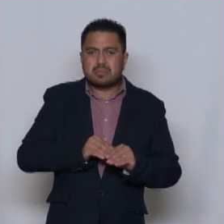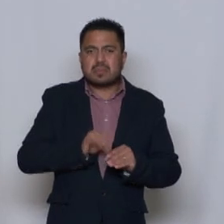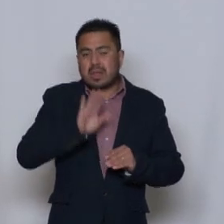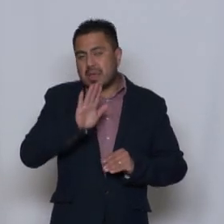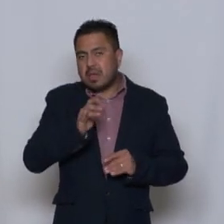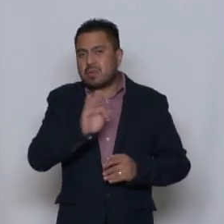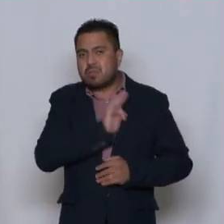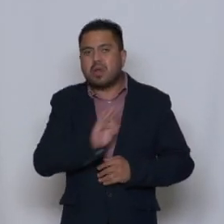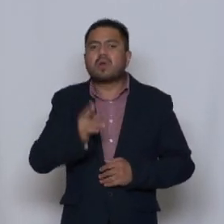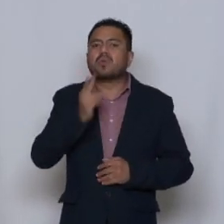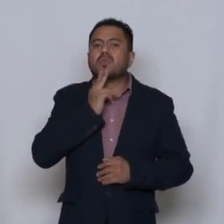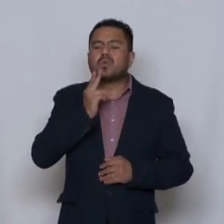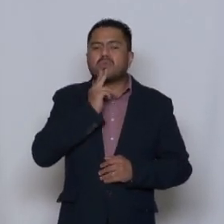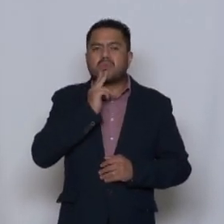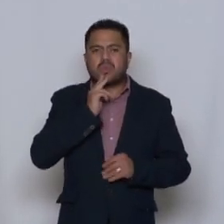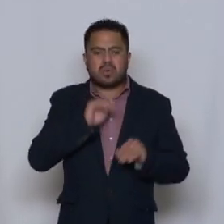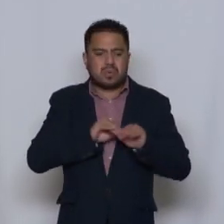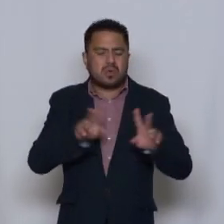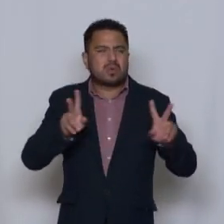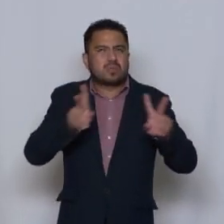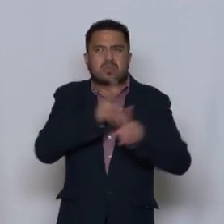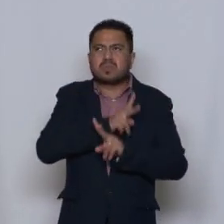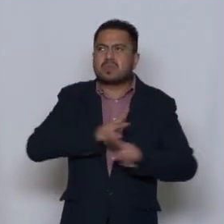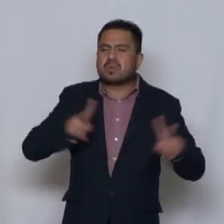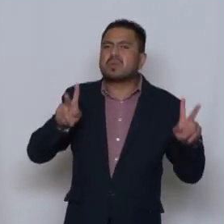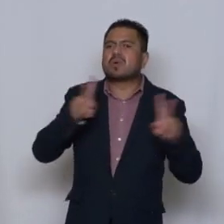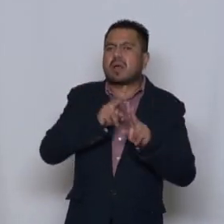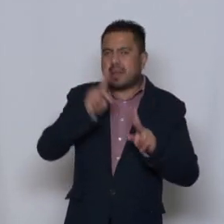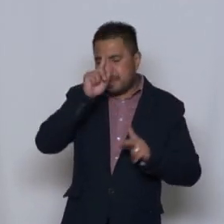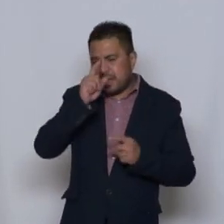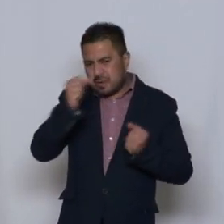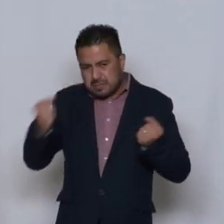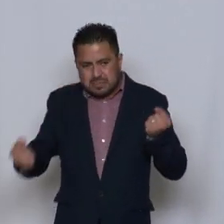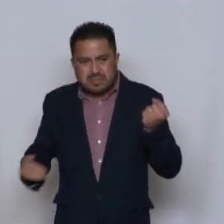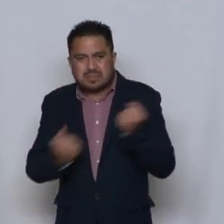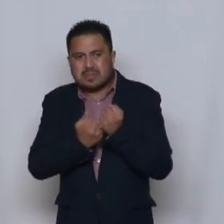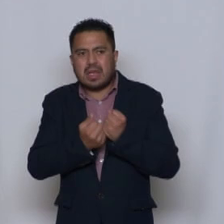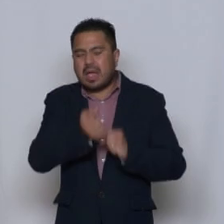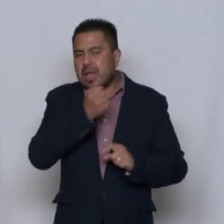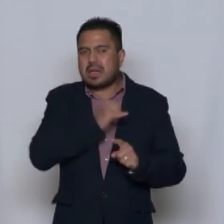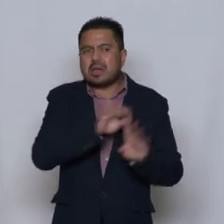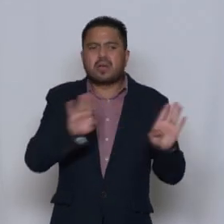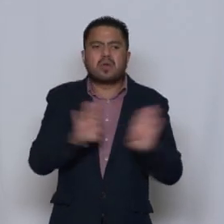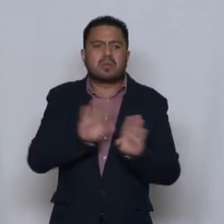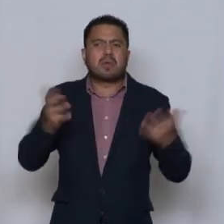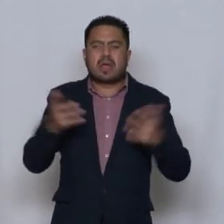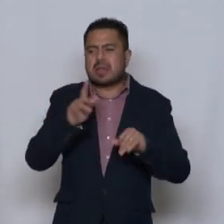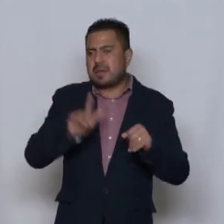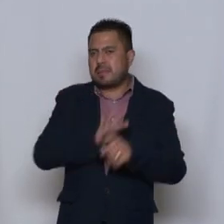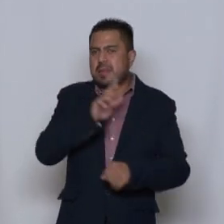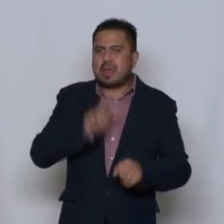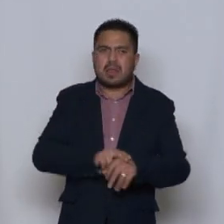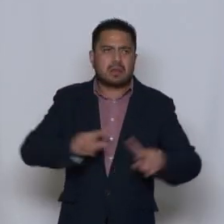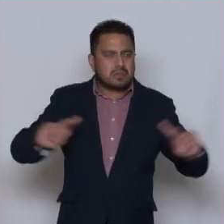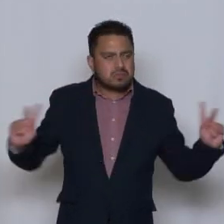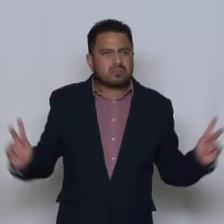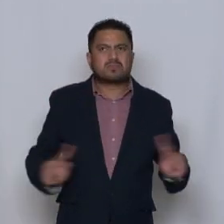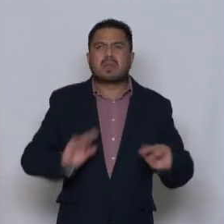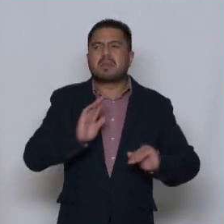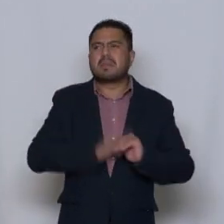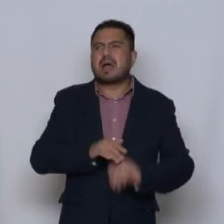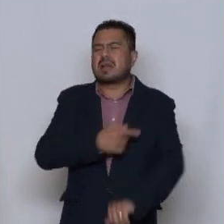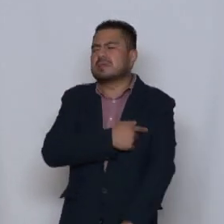y puede utilizar las corrientes de aire para sustentarse. De hecho, es así como lo hacen la mayoría de las aves que hacen vuelos